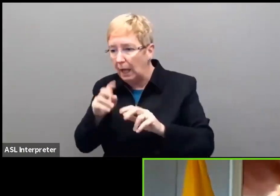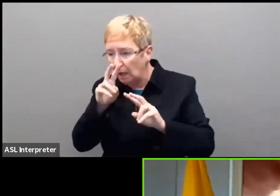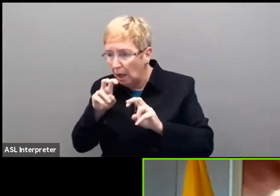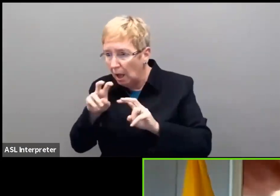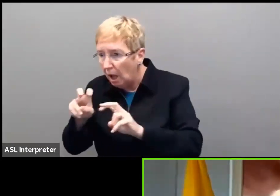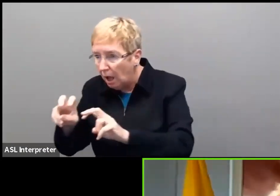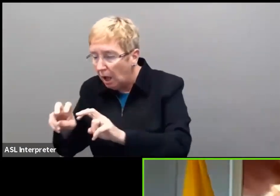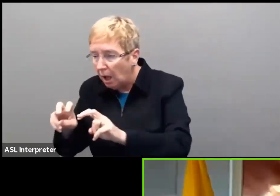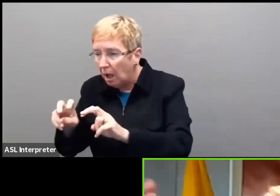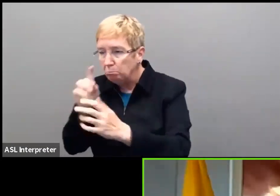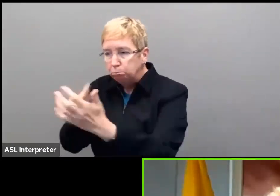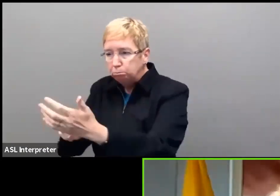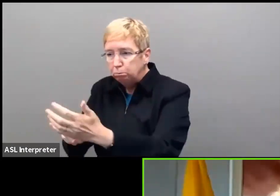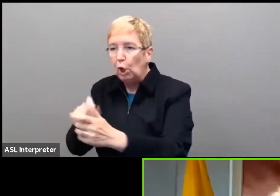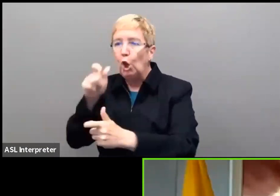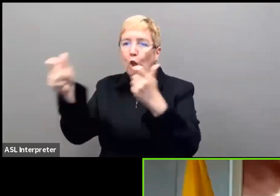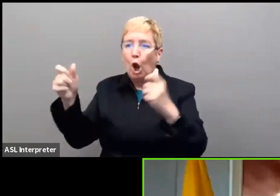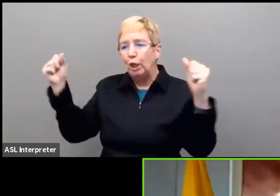el Estado para hacer valer